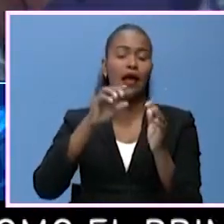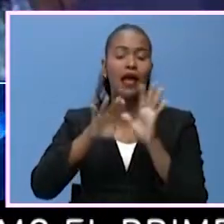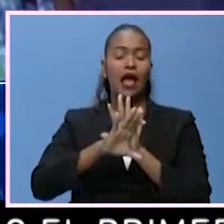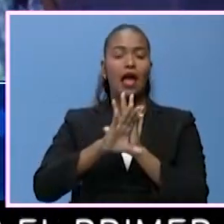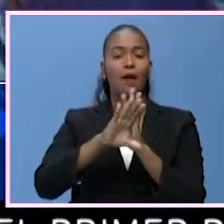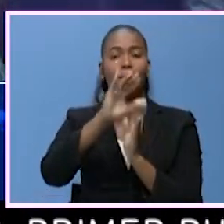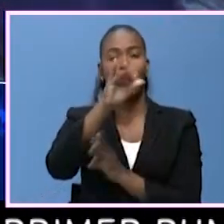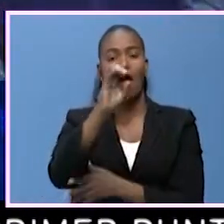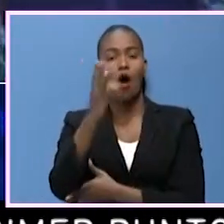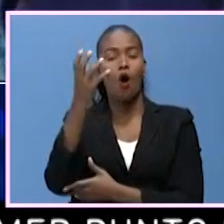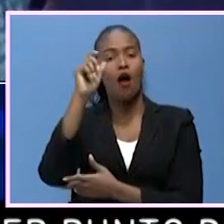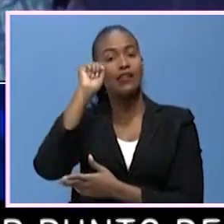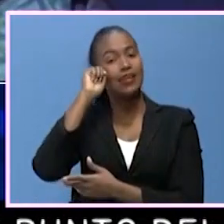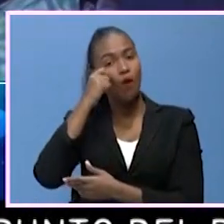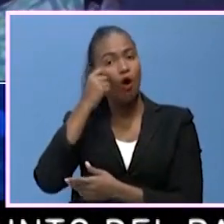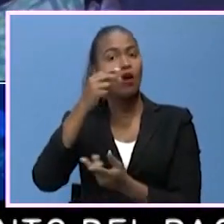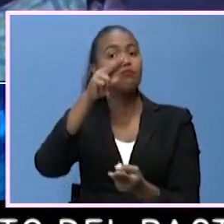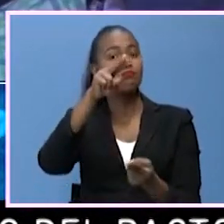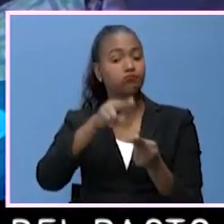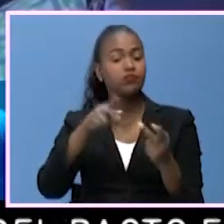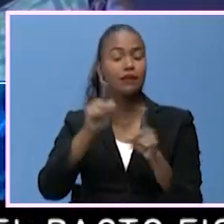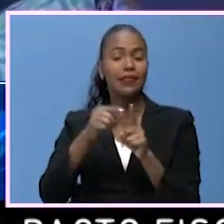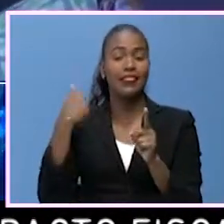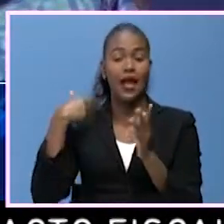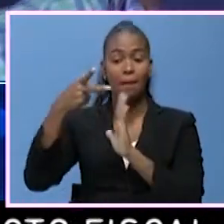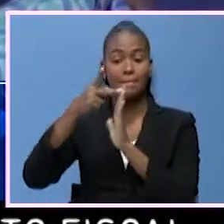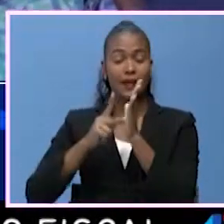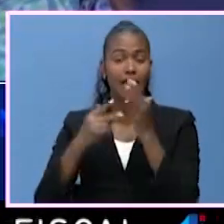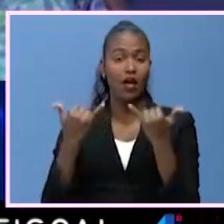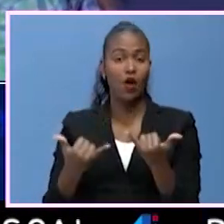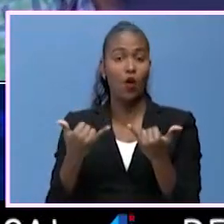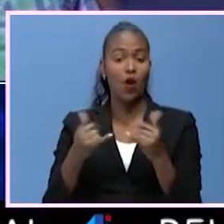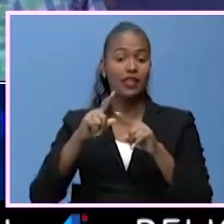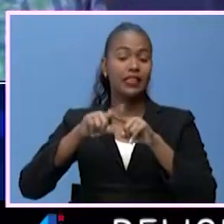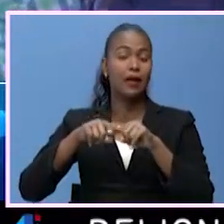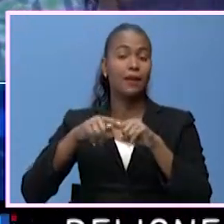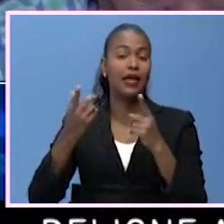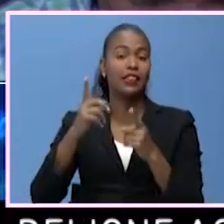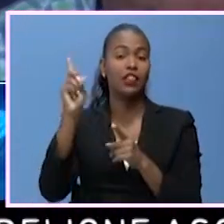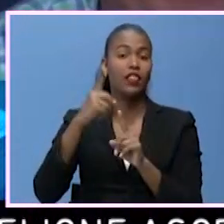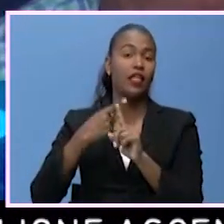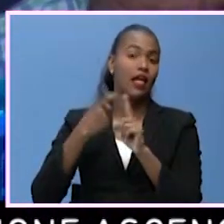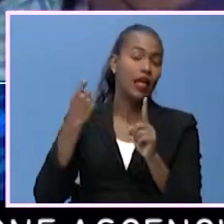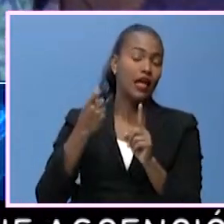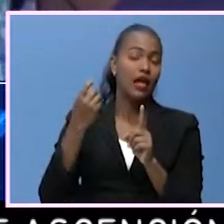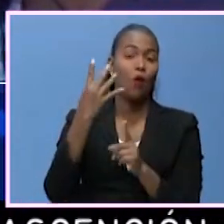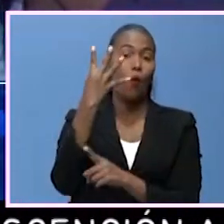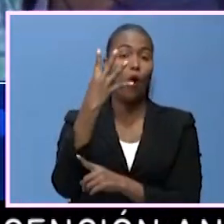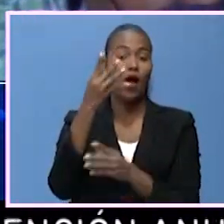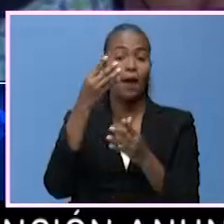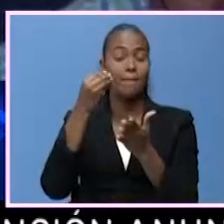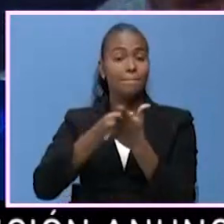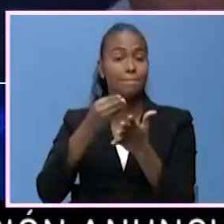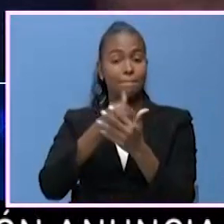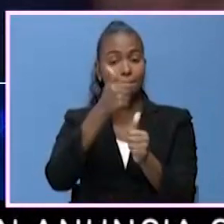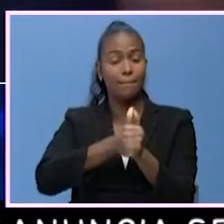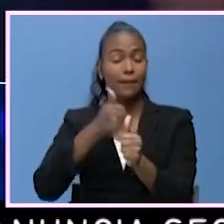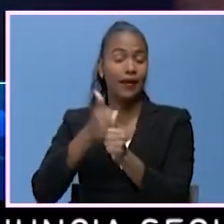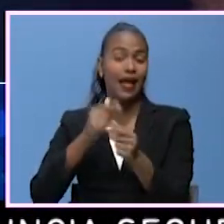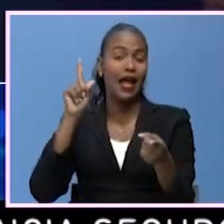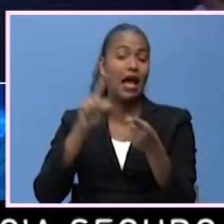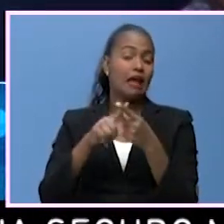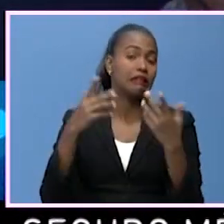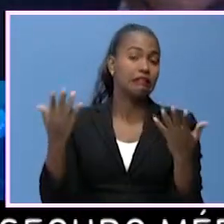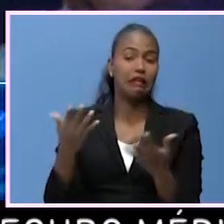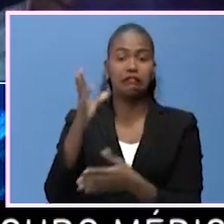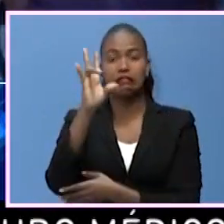caso de la cebolla. Aquí tenemos plátano hoy, depende del tipo de donde viene, desde 4 pesos. Hasta más,